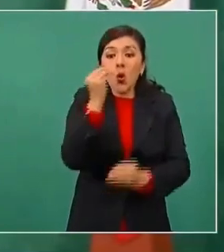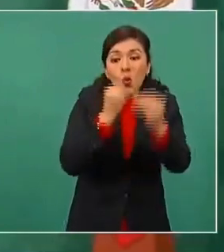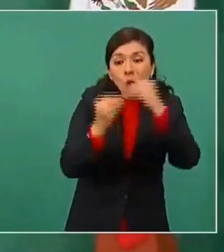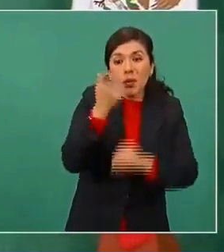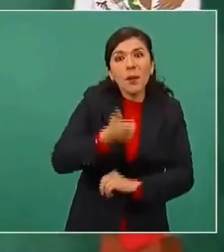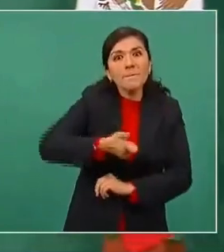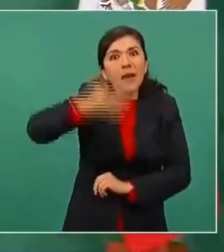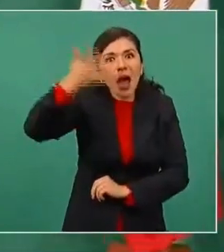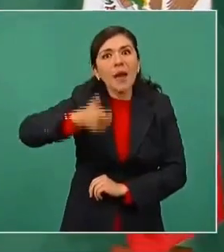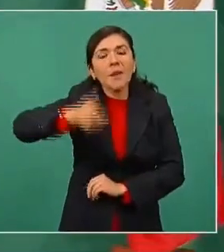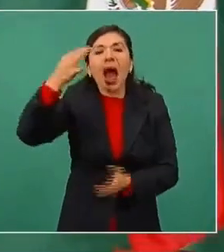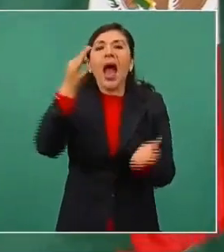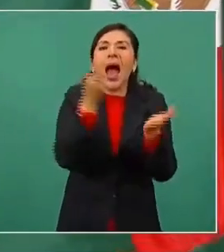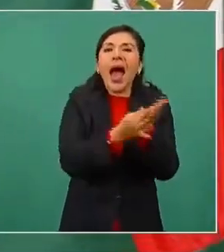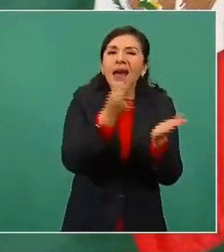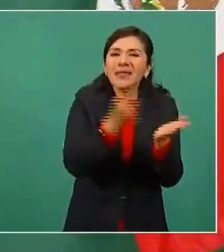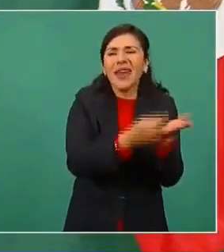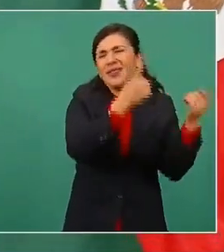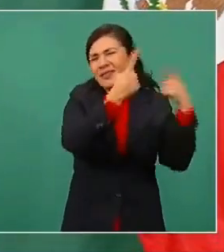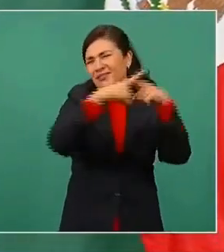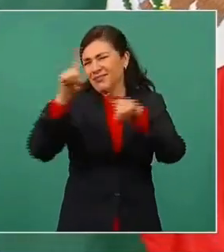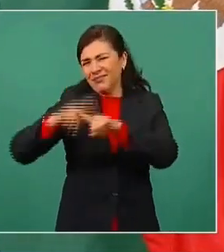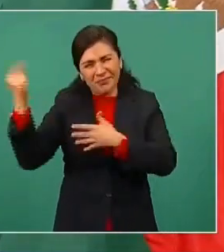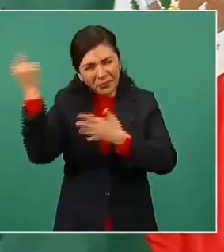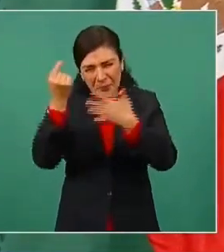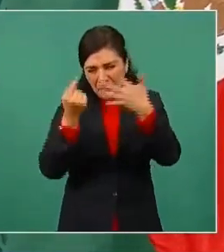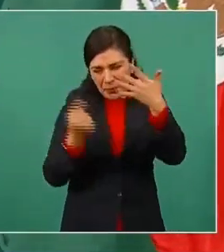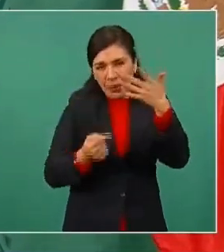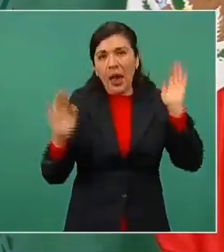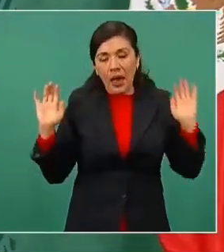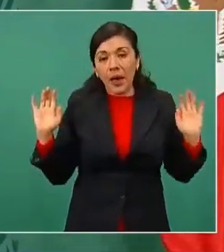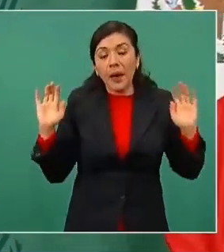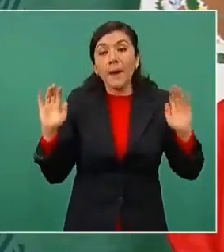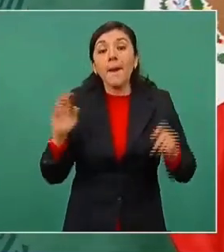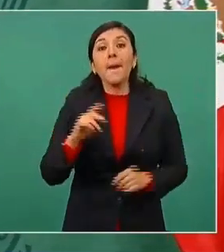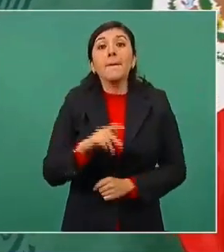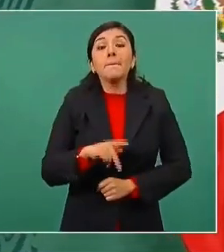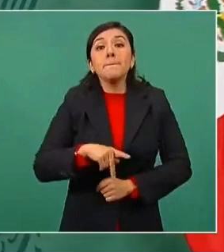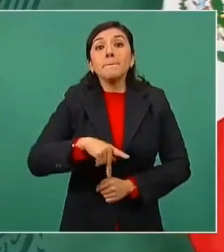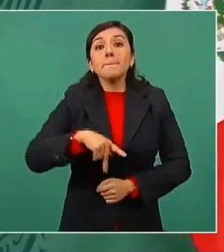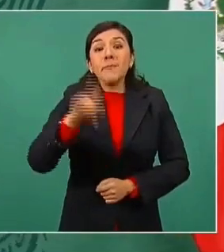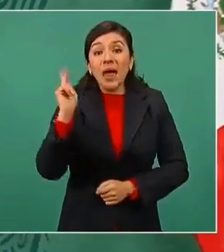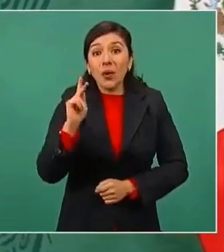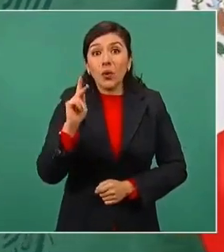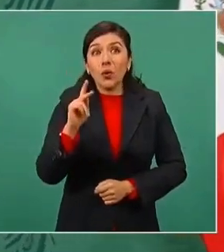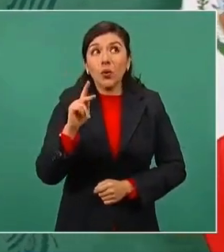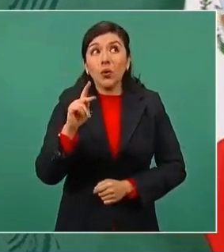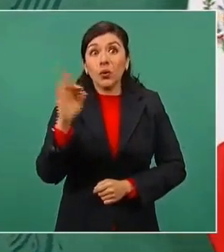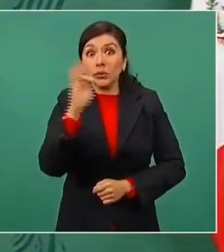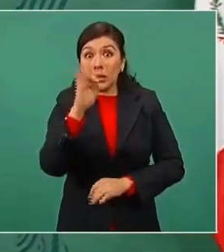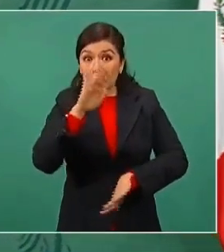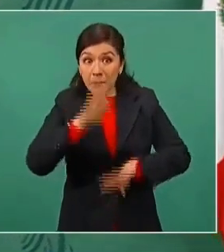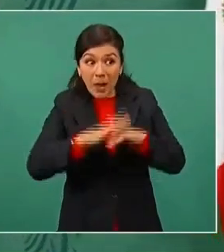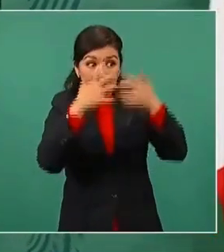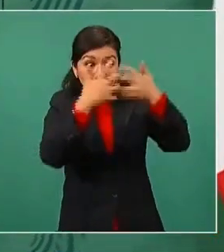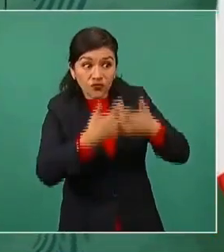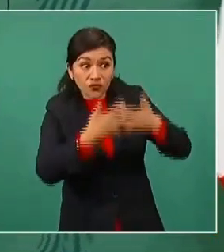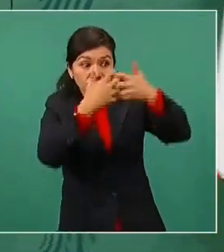acero, toda una serie de factores. Pero si tenemos más producción,